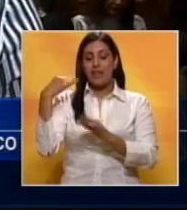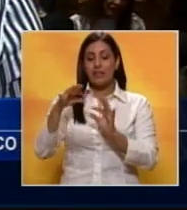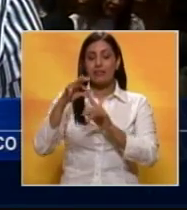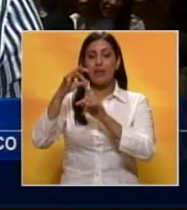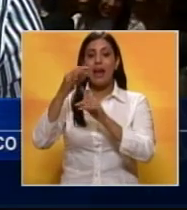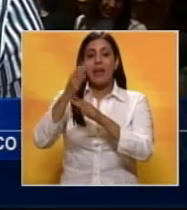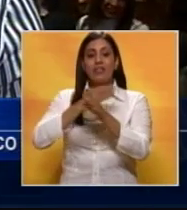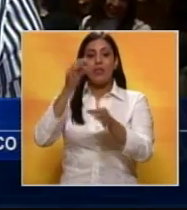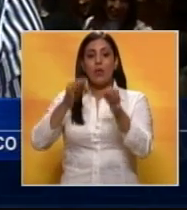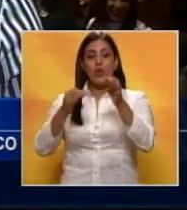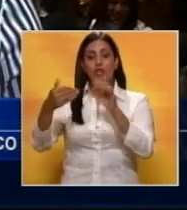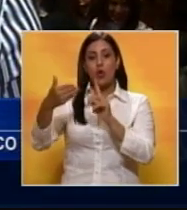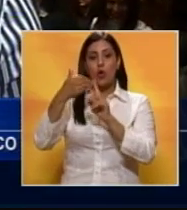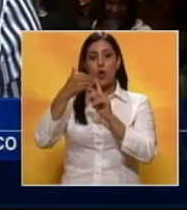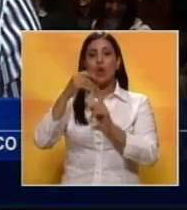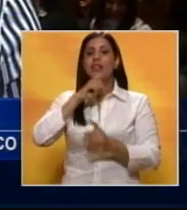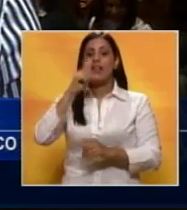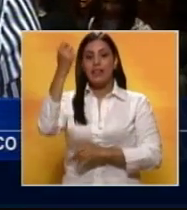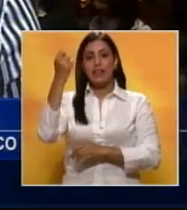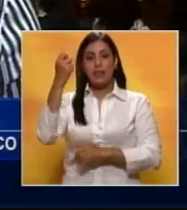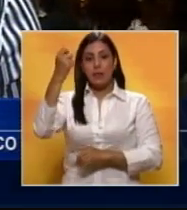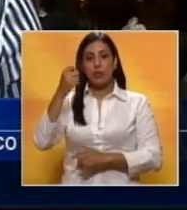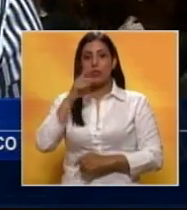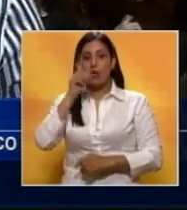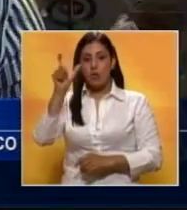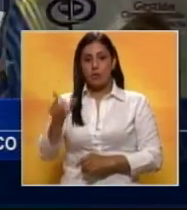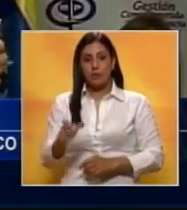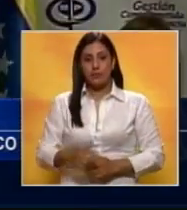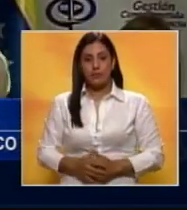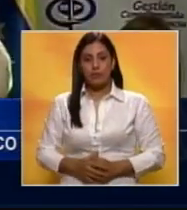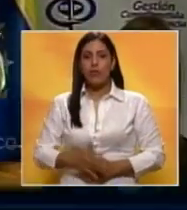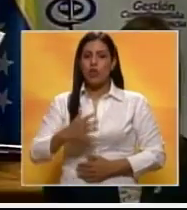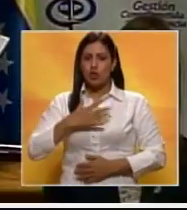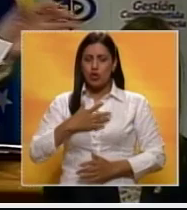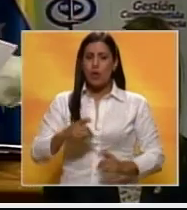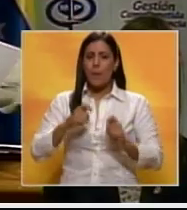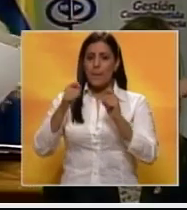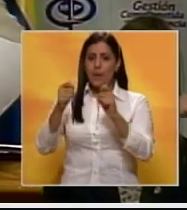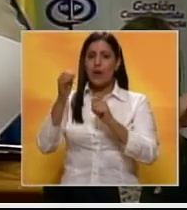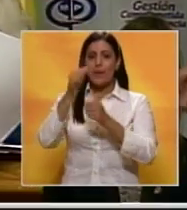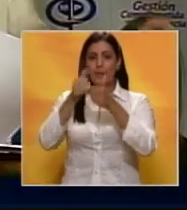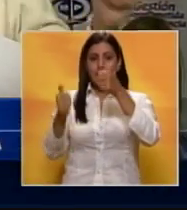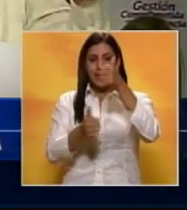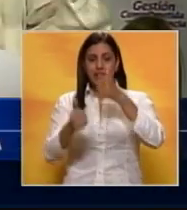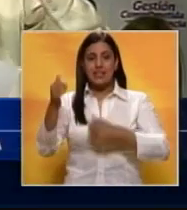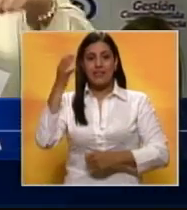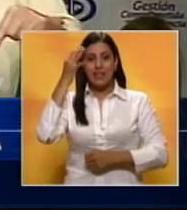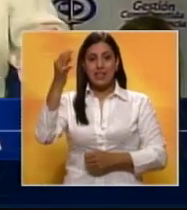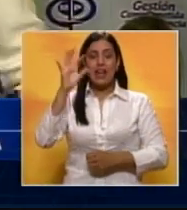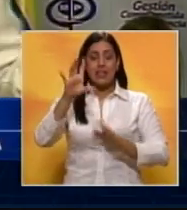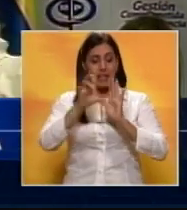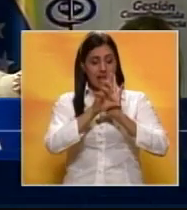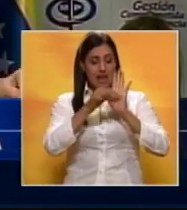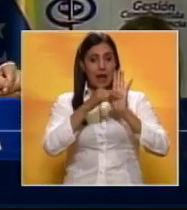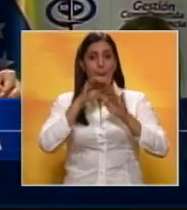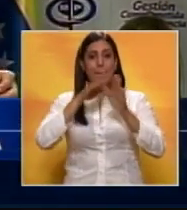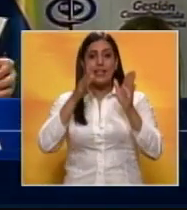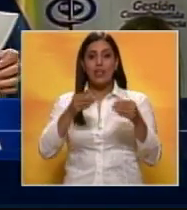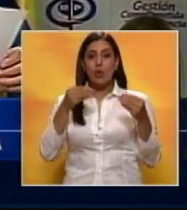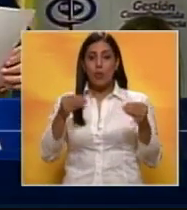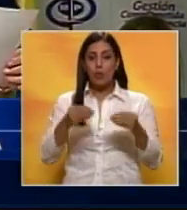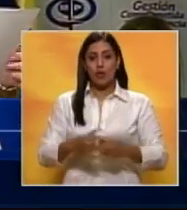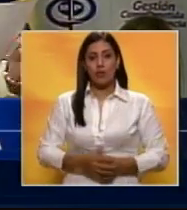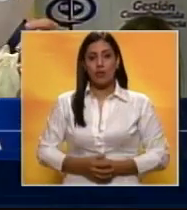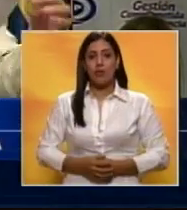solicitud de antejuicio de mérito en su contra que hizo el diputado Pedro Carreño. Yo designé al vicefiscal como lo dice la ley orgánica del Ministerio